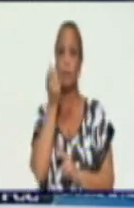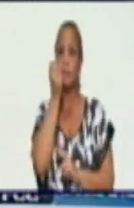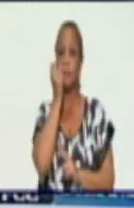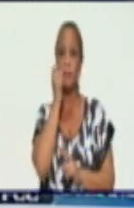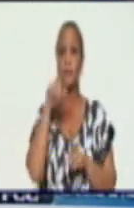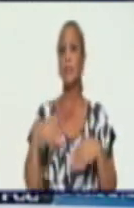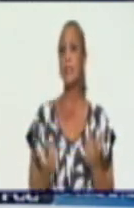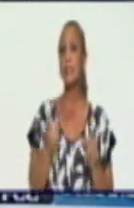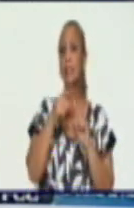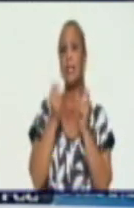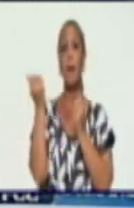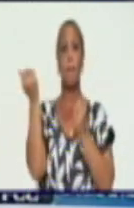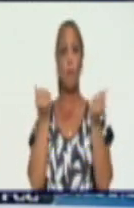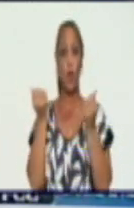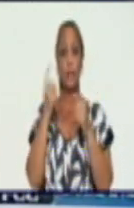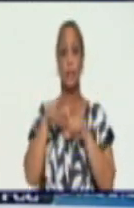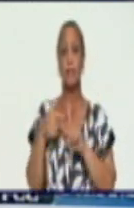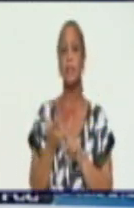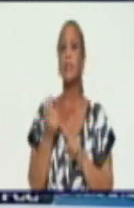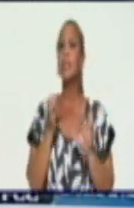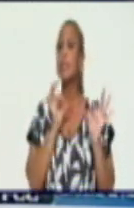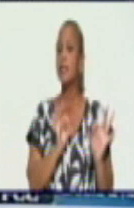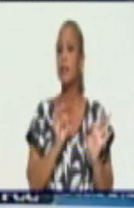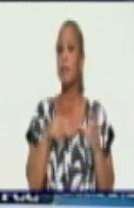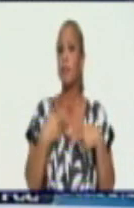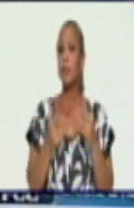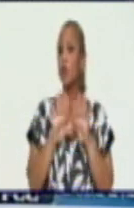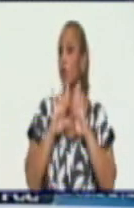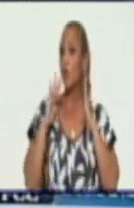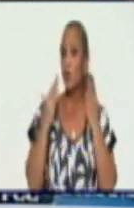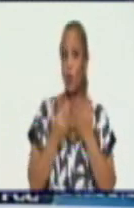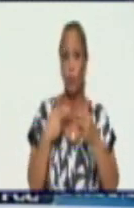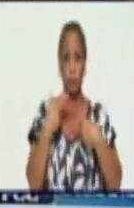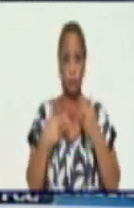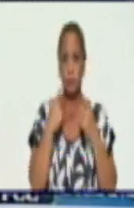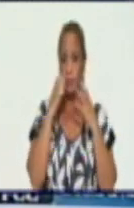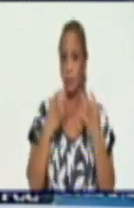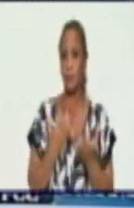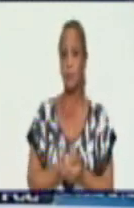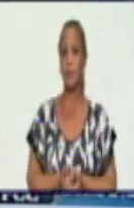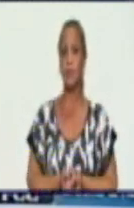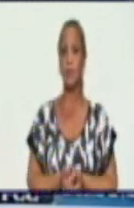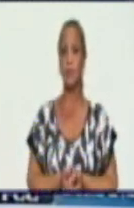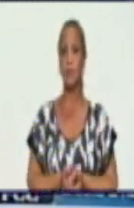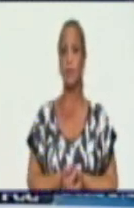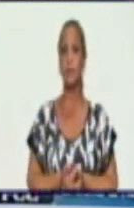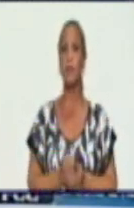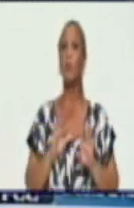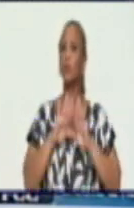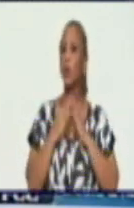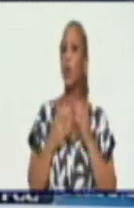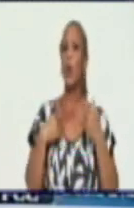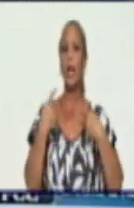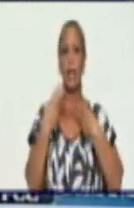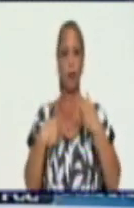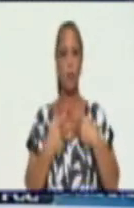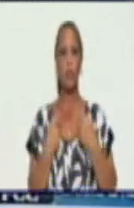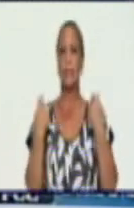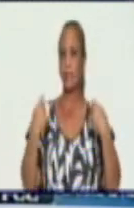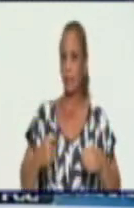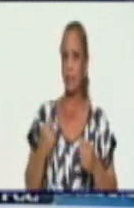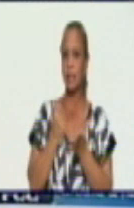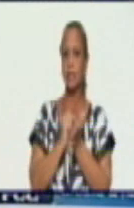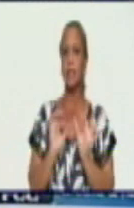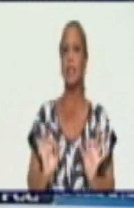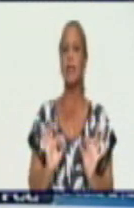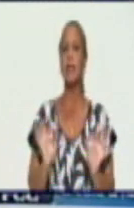transporte que transversaliza dentro está media el transporte transversaliza todo todo con lo que hemos decidido como ellos lo han concebido